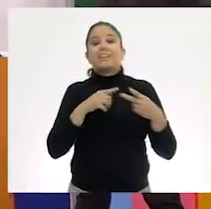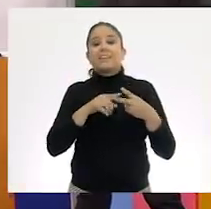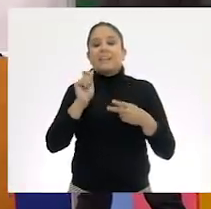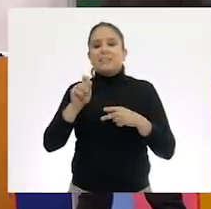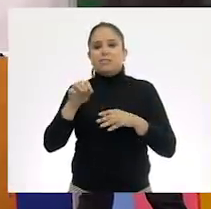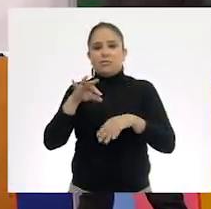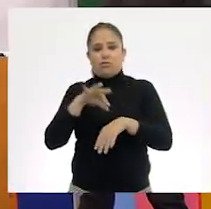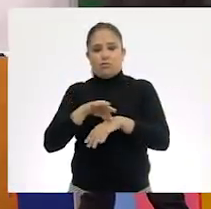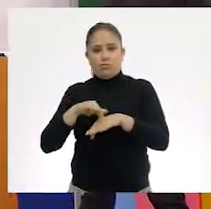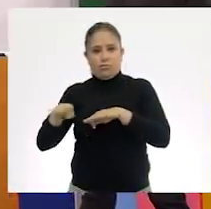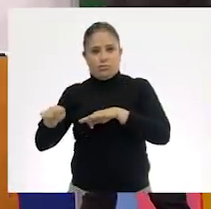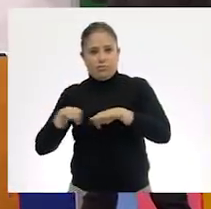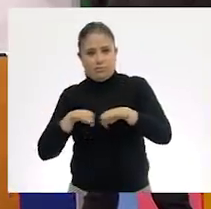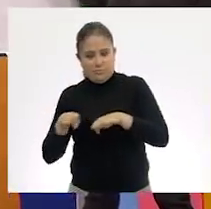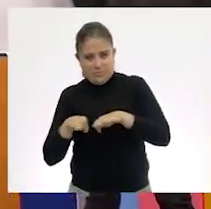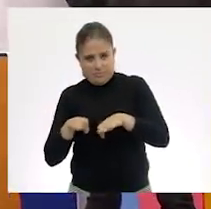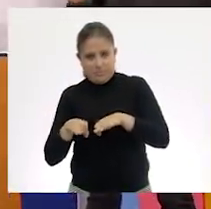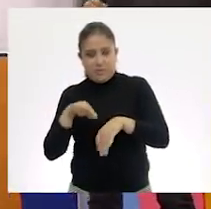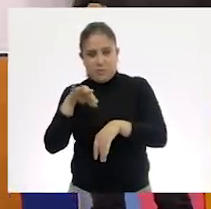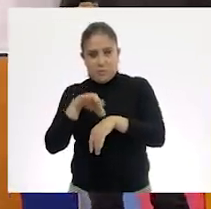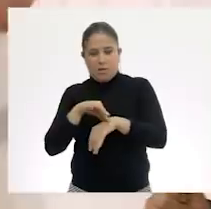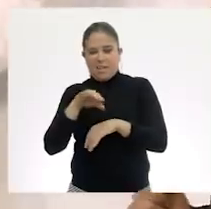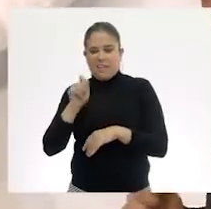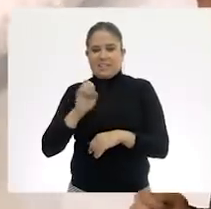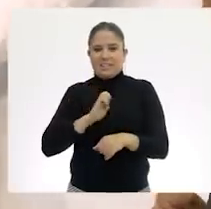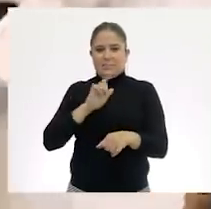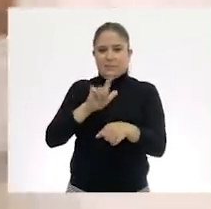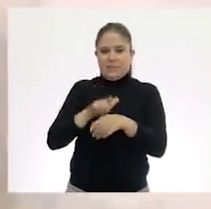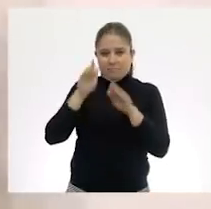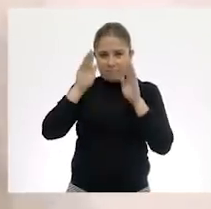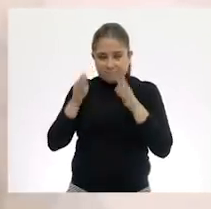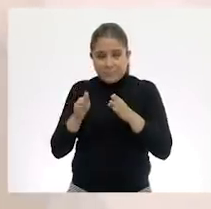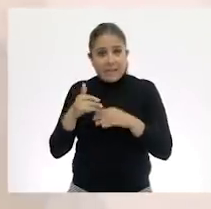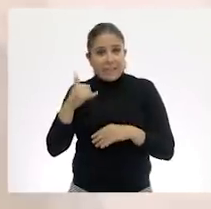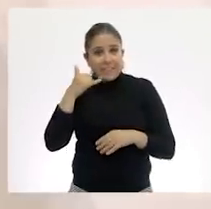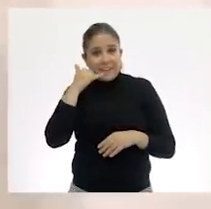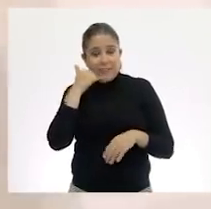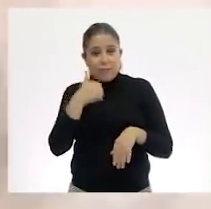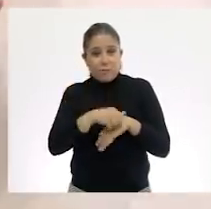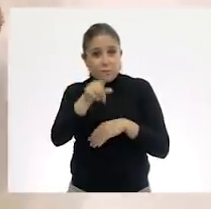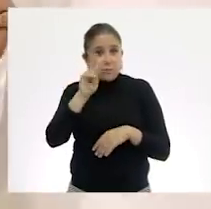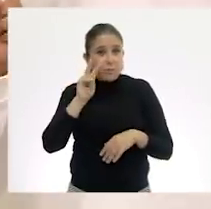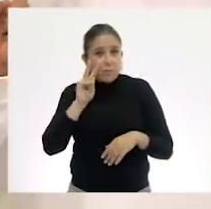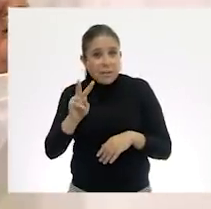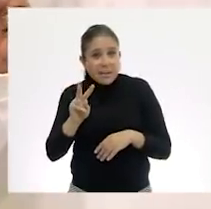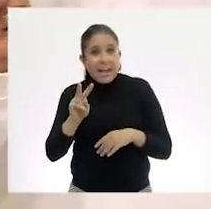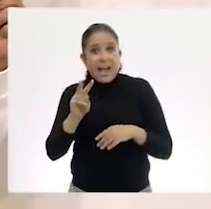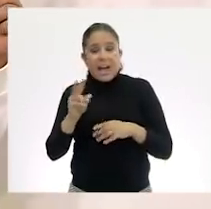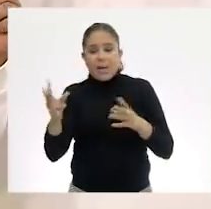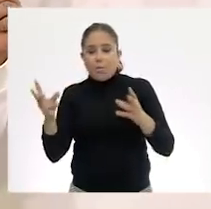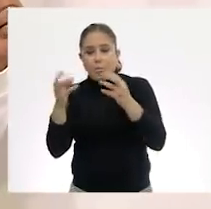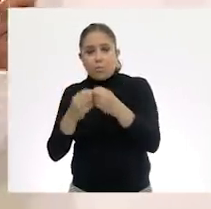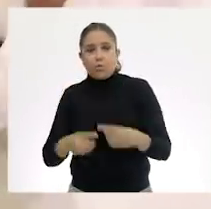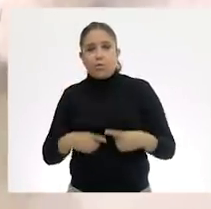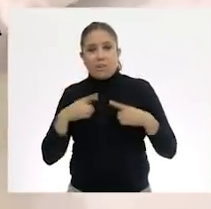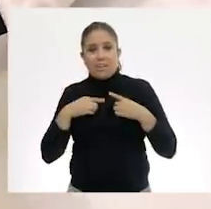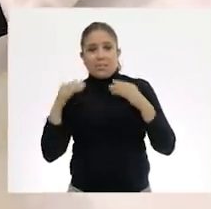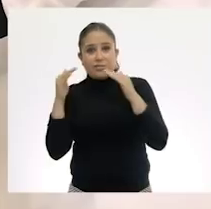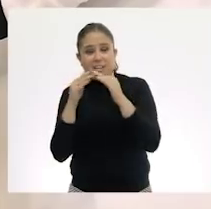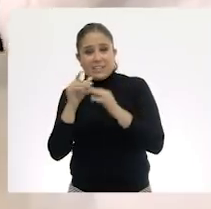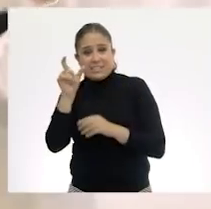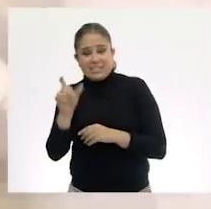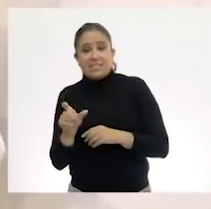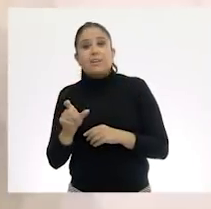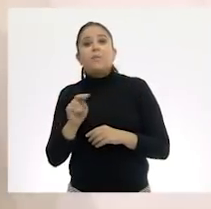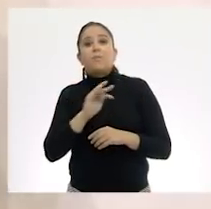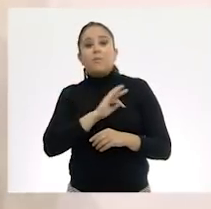doctor, en este caso hablamos de médicos, y viene la especialidad. El teléfono, si se dieron cuenta, aparece junto con la dirección. Así es. Entonces podemos poner